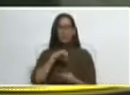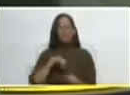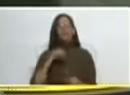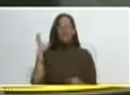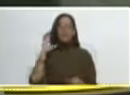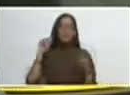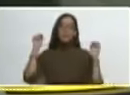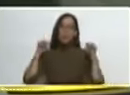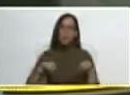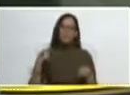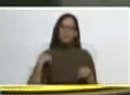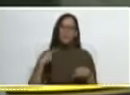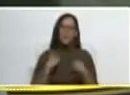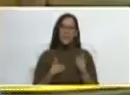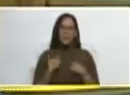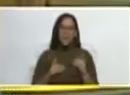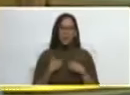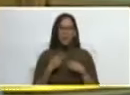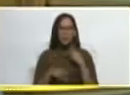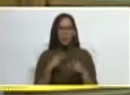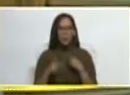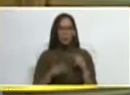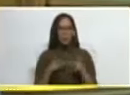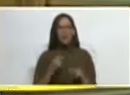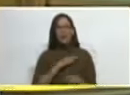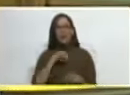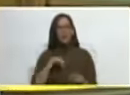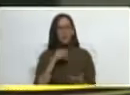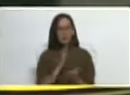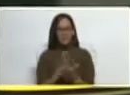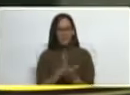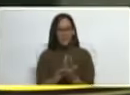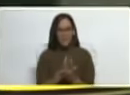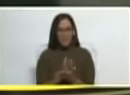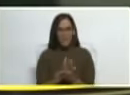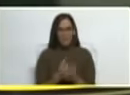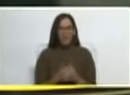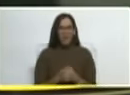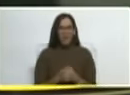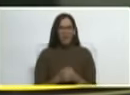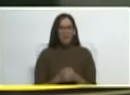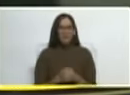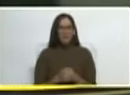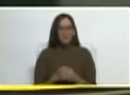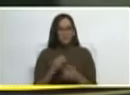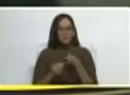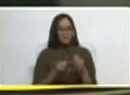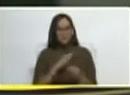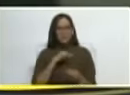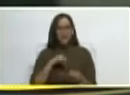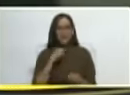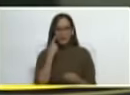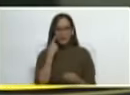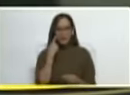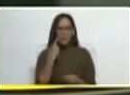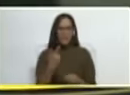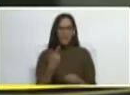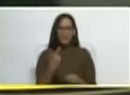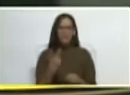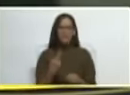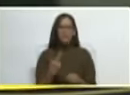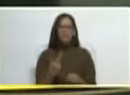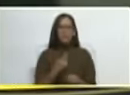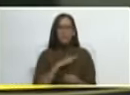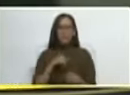Hoy tenemos miércoles productivo. Nosotros siempre poniendo nuestra mirada, poniendo